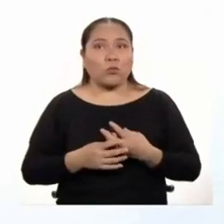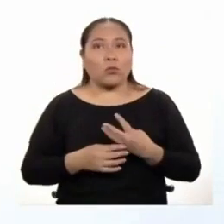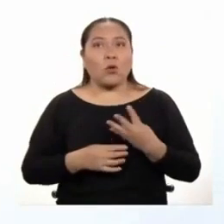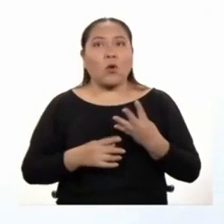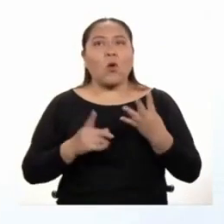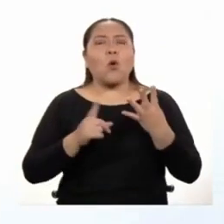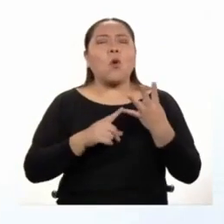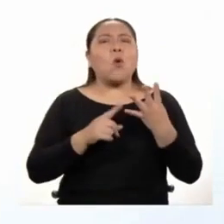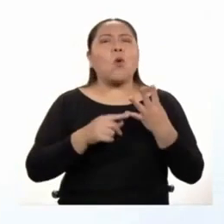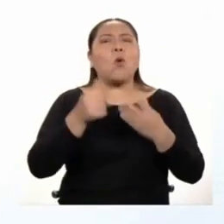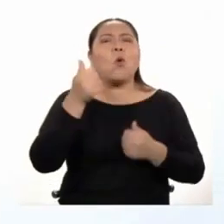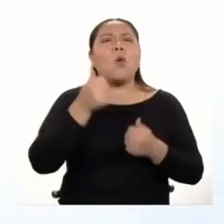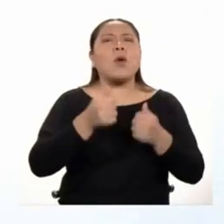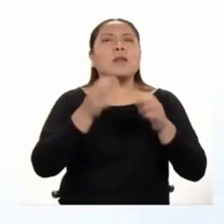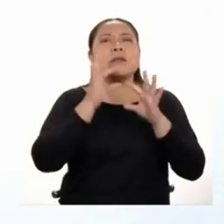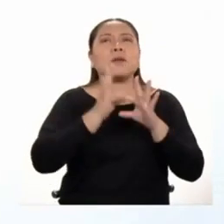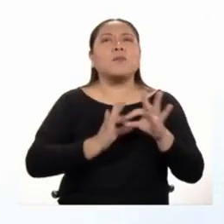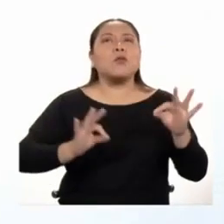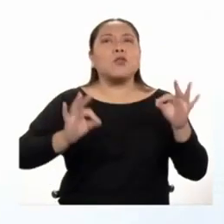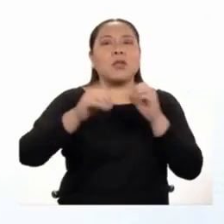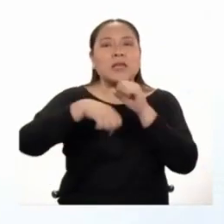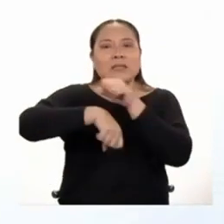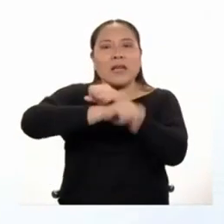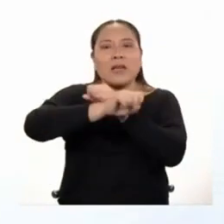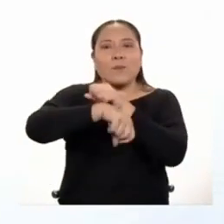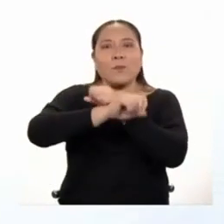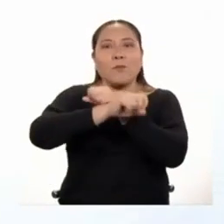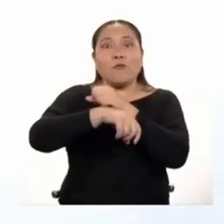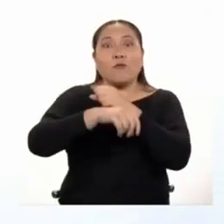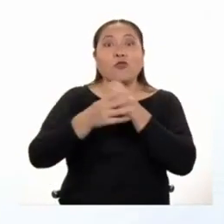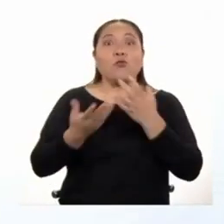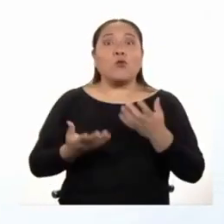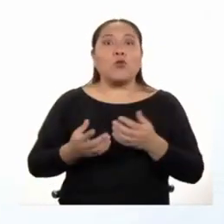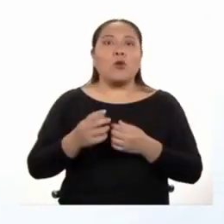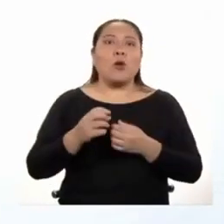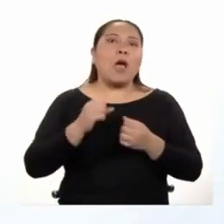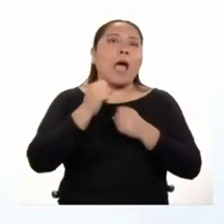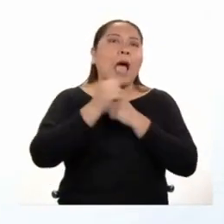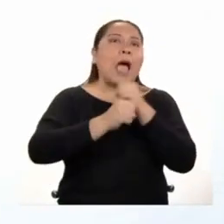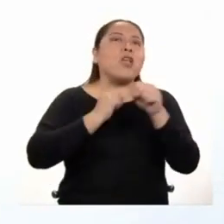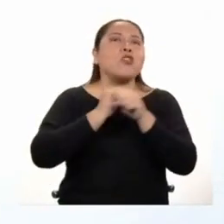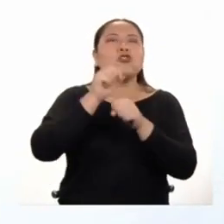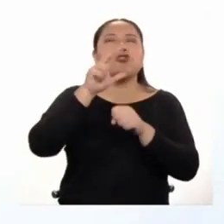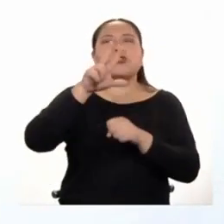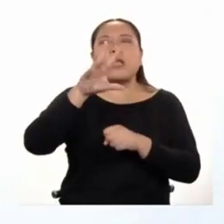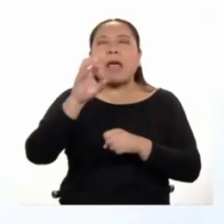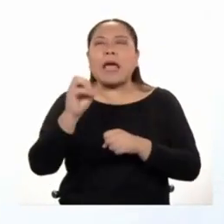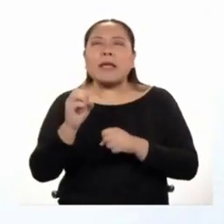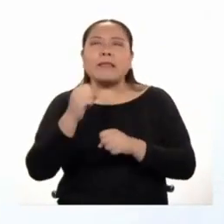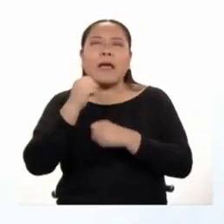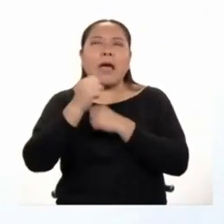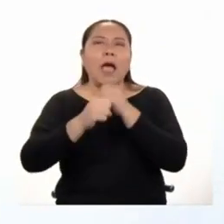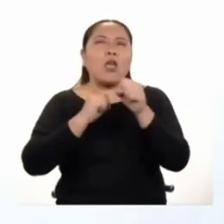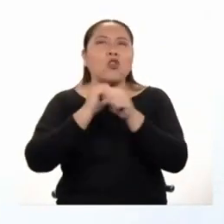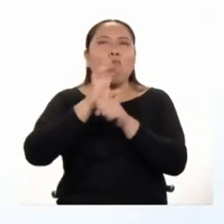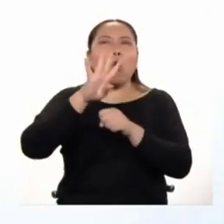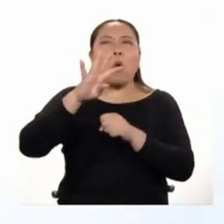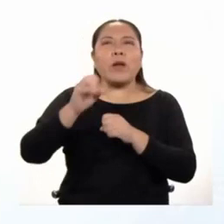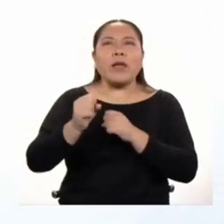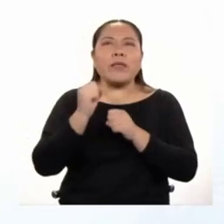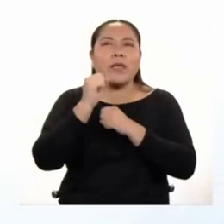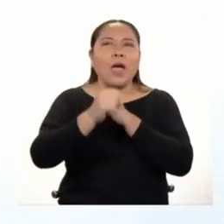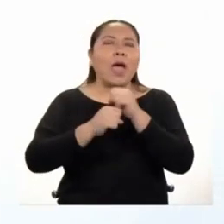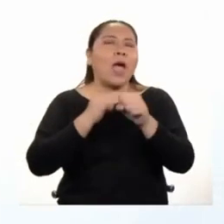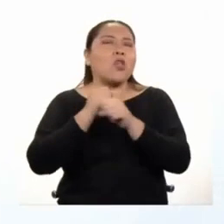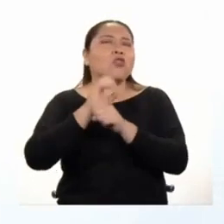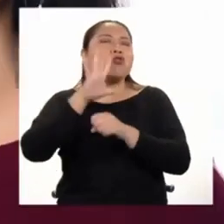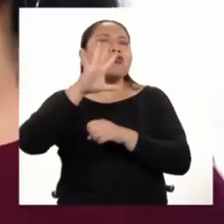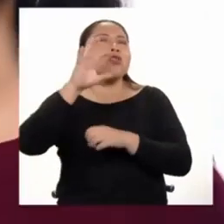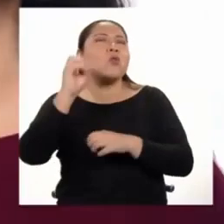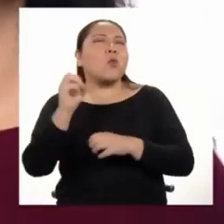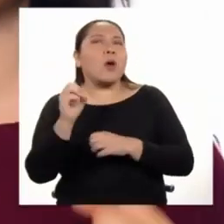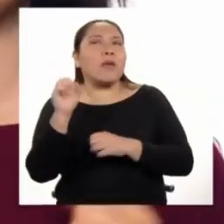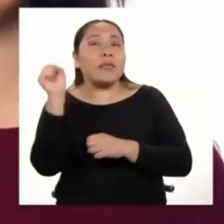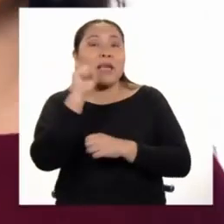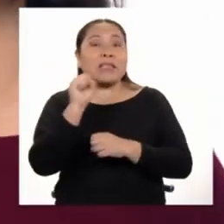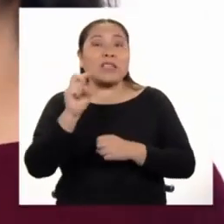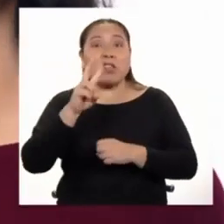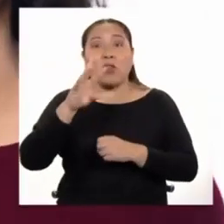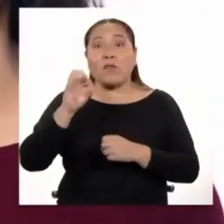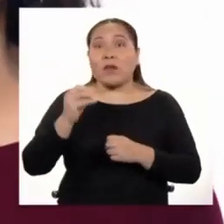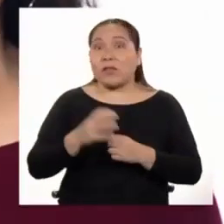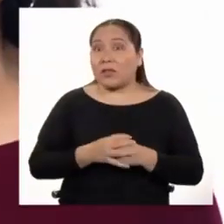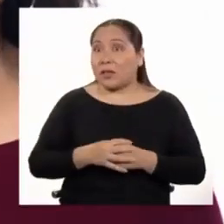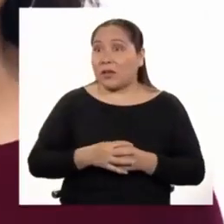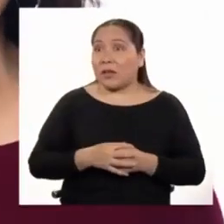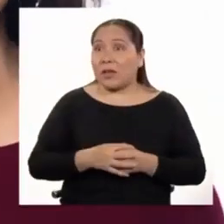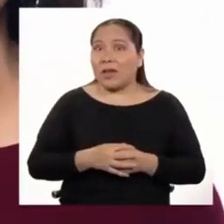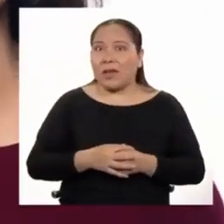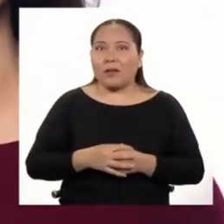¿Qué importancia se le daba al fútbol en los años 30, 40 y 50 del siglo XX? Hagamos